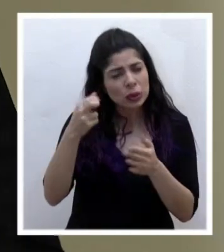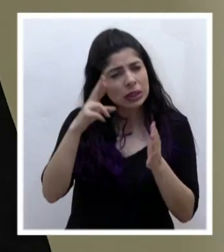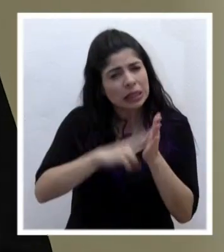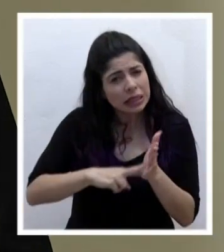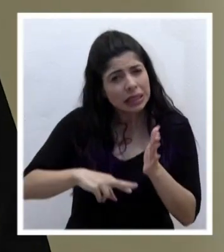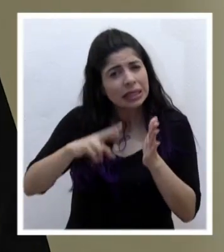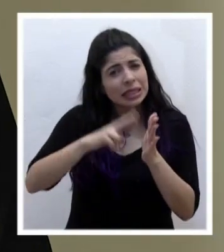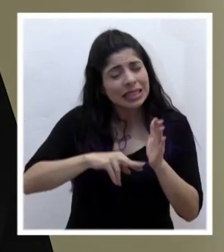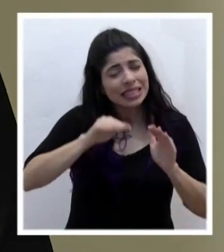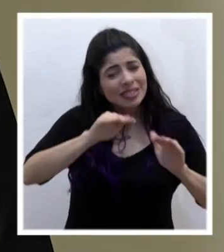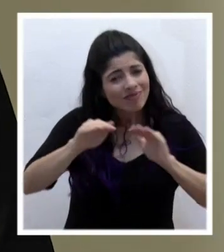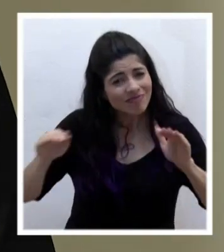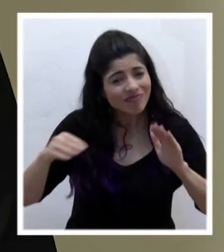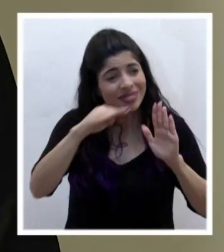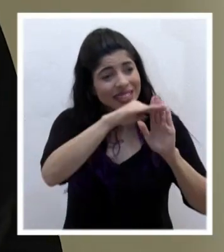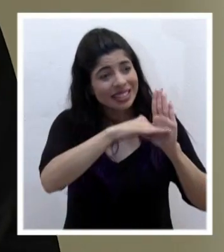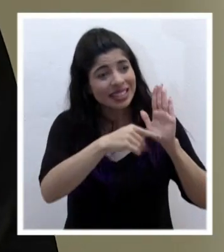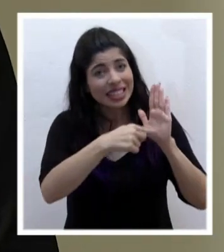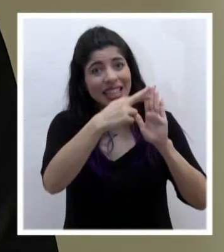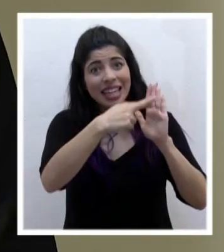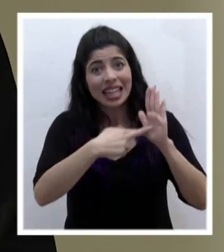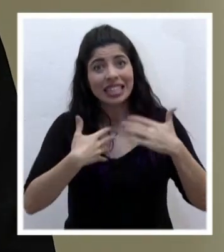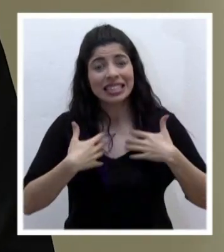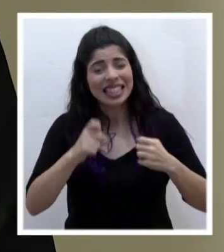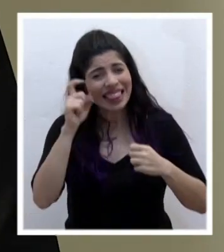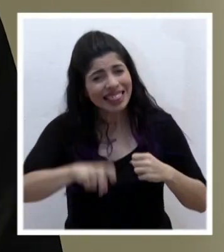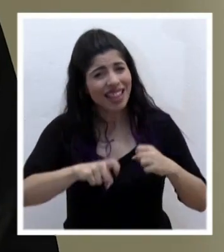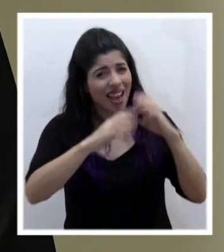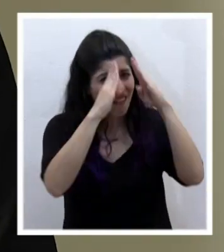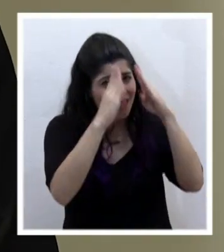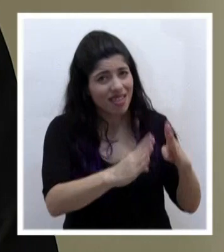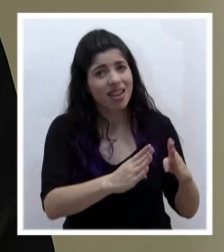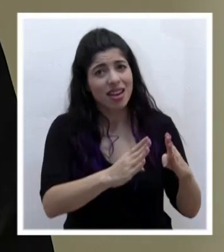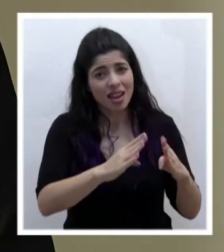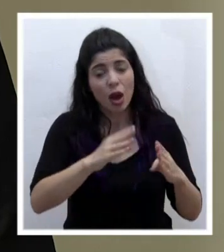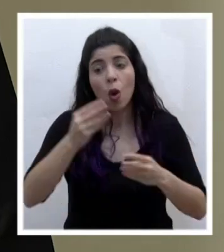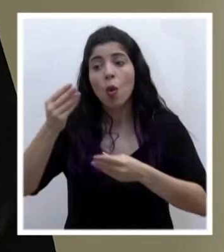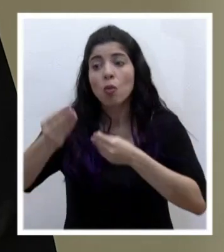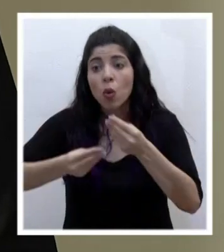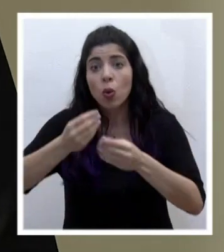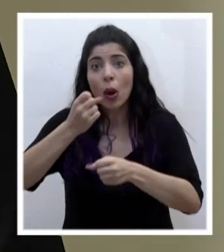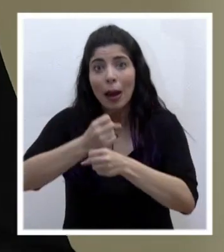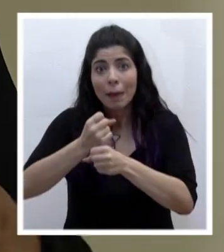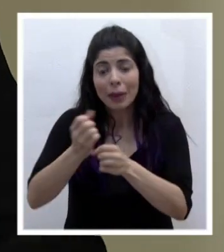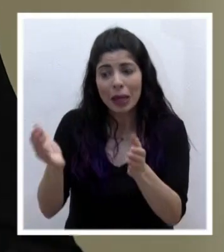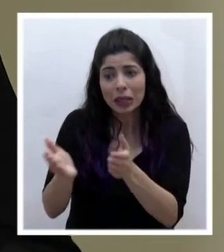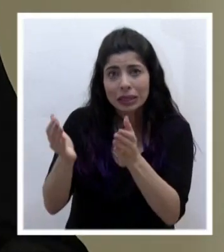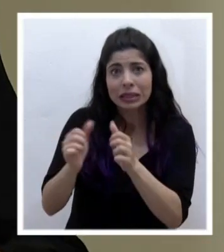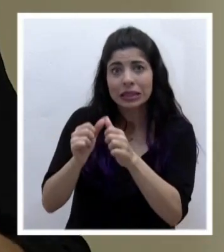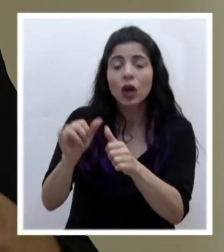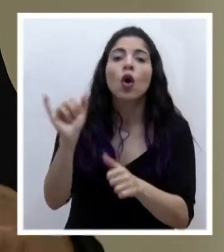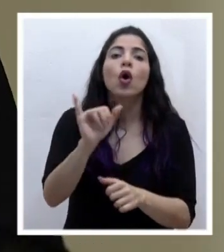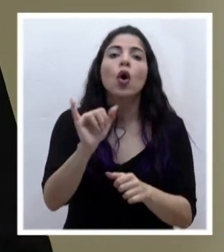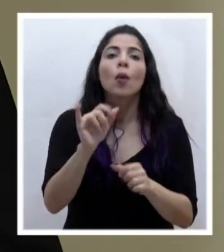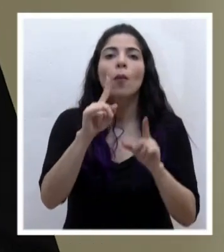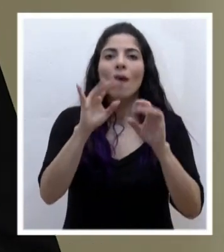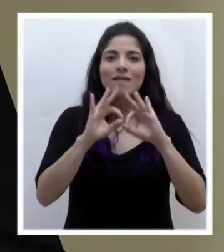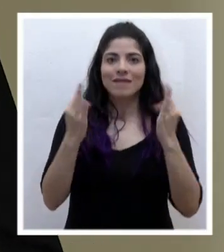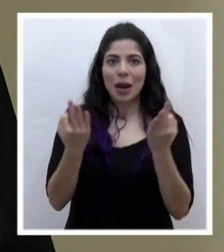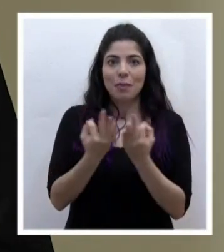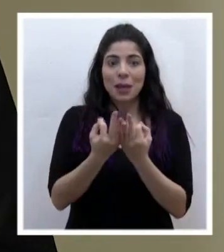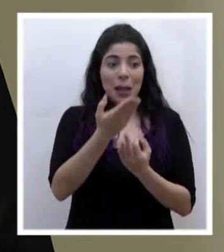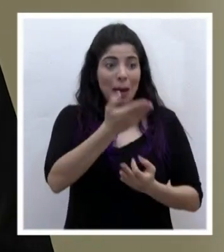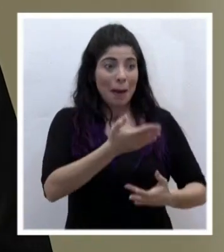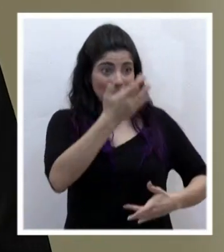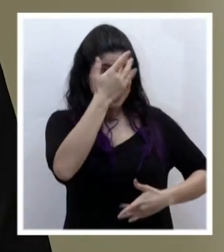debemos acatar las medidas sanitarias, mantener de alguna forma la producción y el empleo, como si fuéramos una familia de un paciente